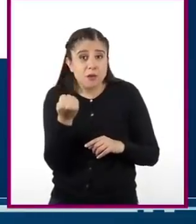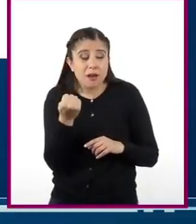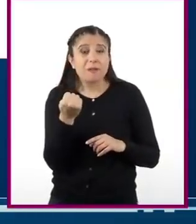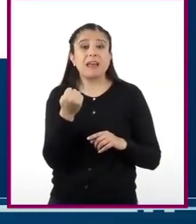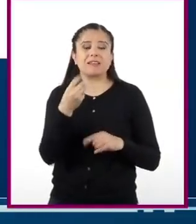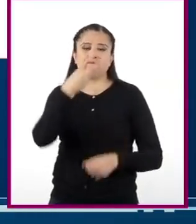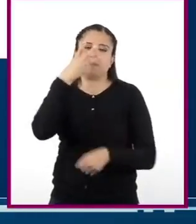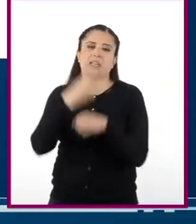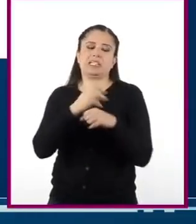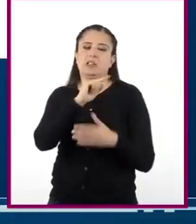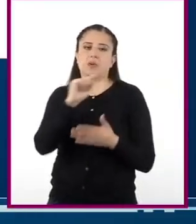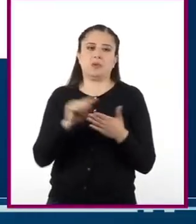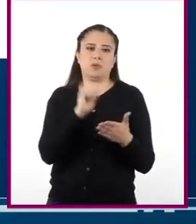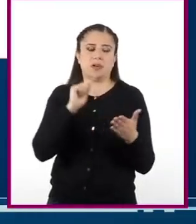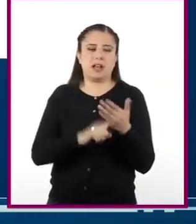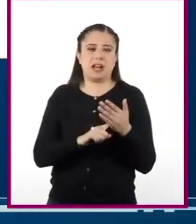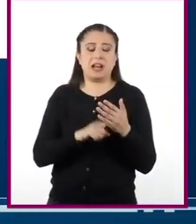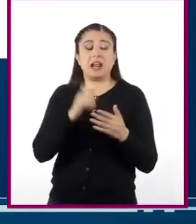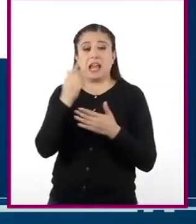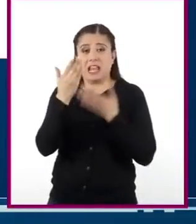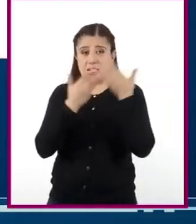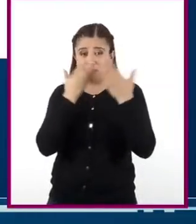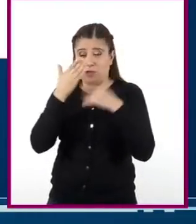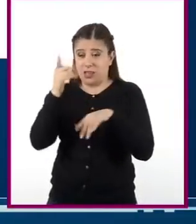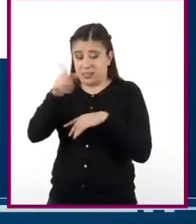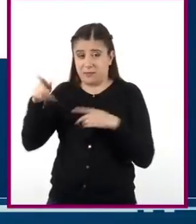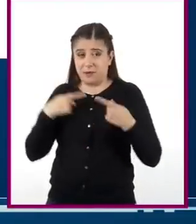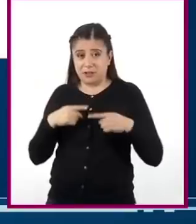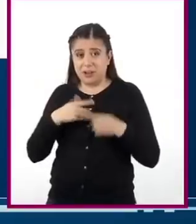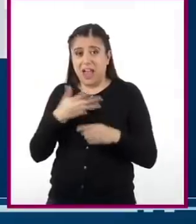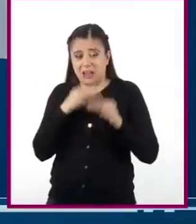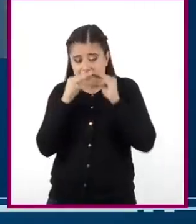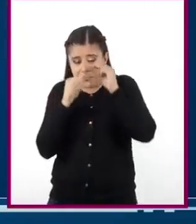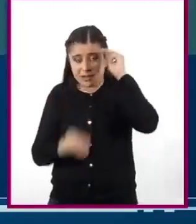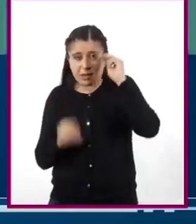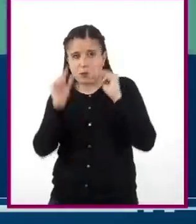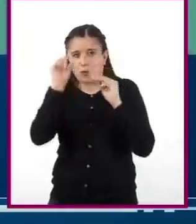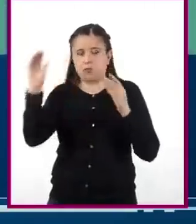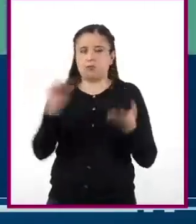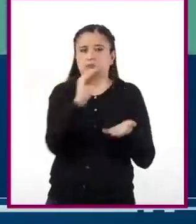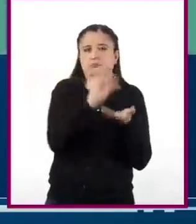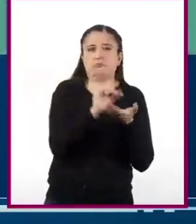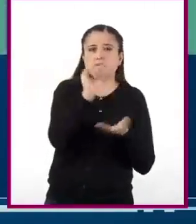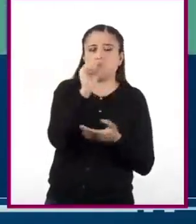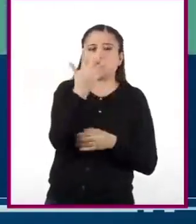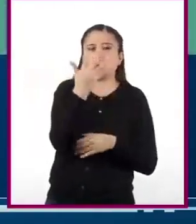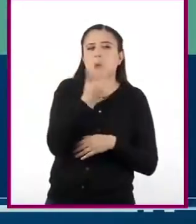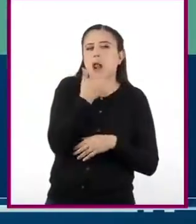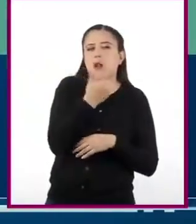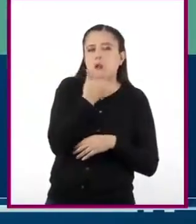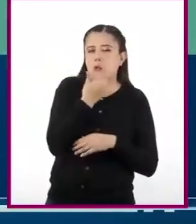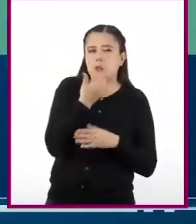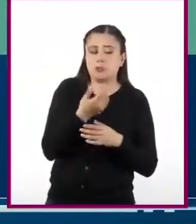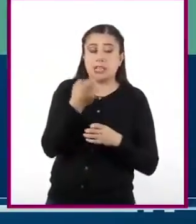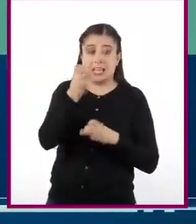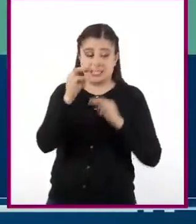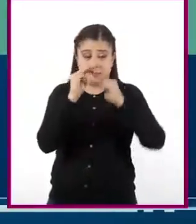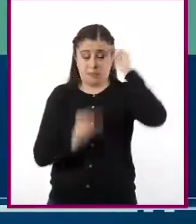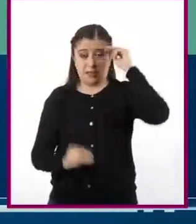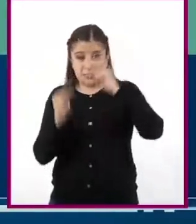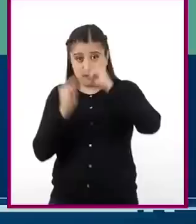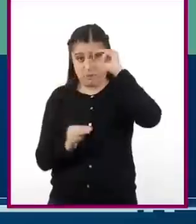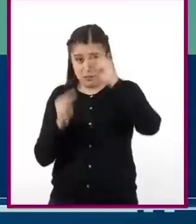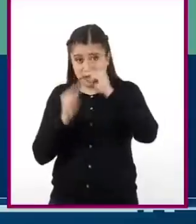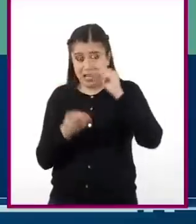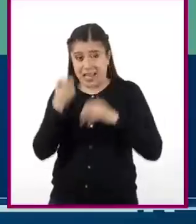queda en tercer lugar, pues el número de estudiantes que tiene es 5. De aquí podemos concluir que la estatura de los alumnos